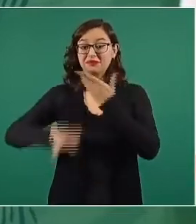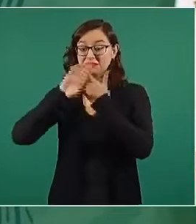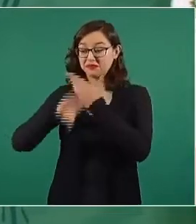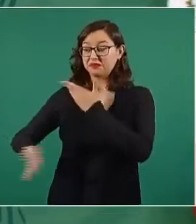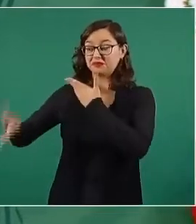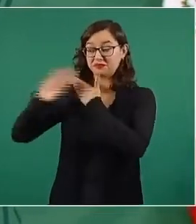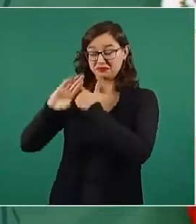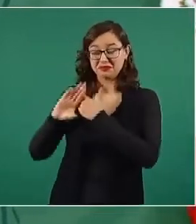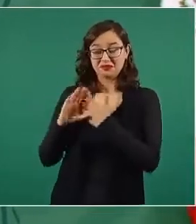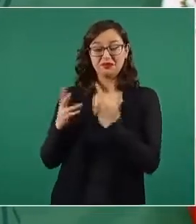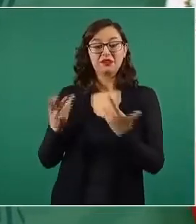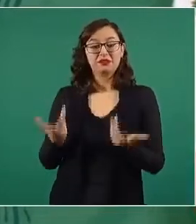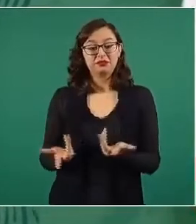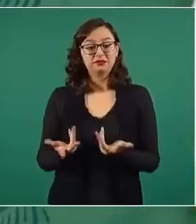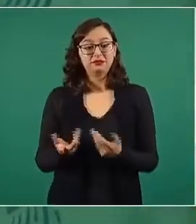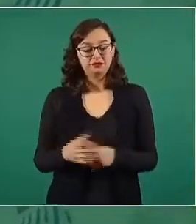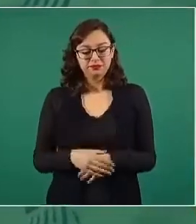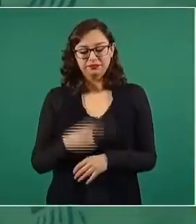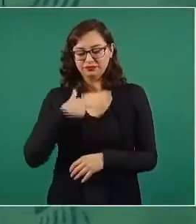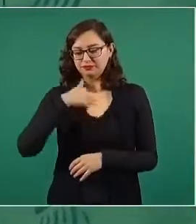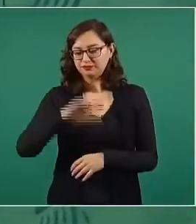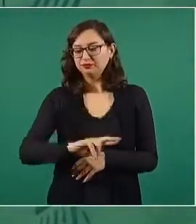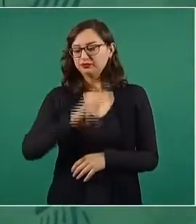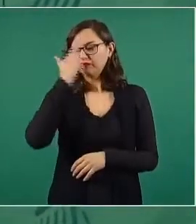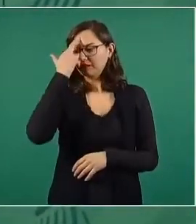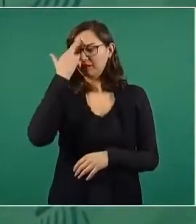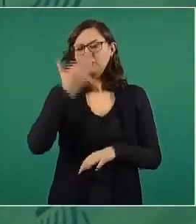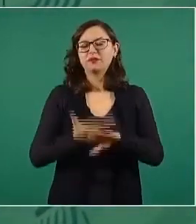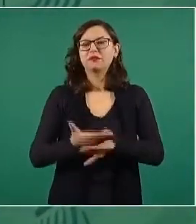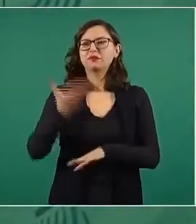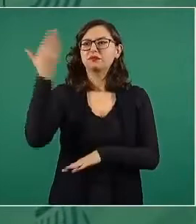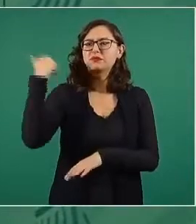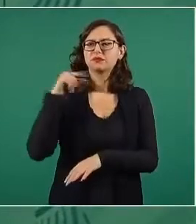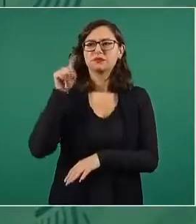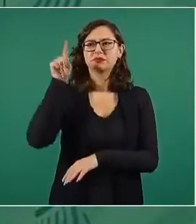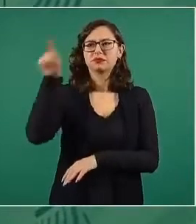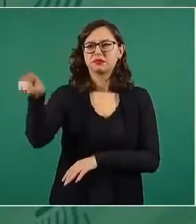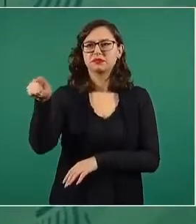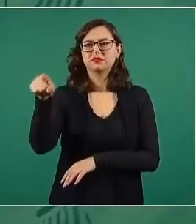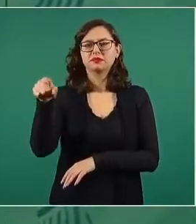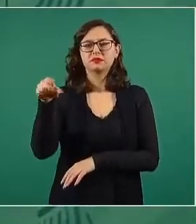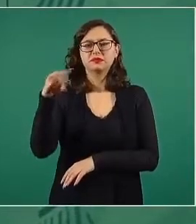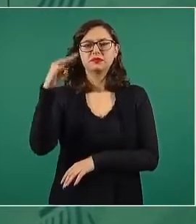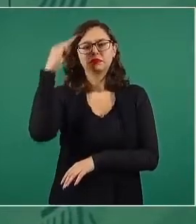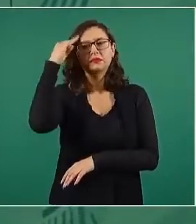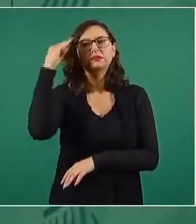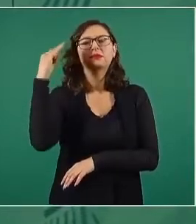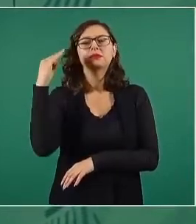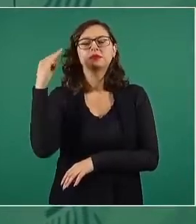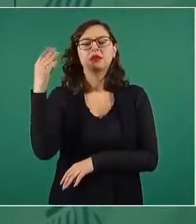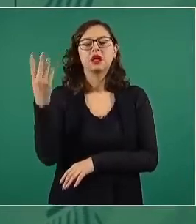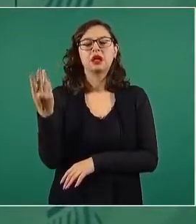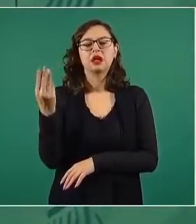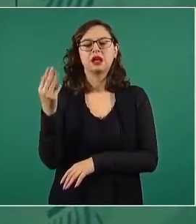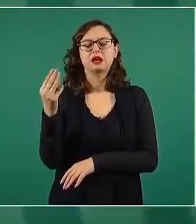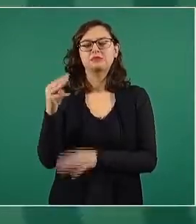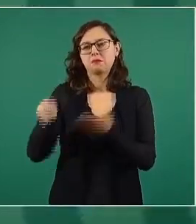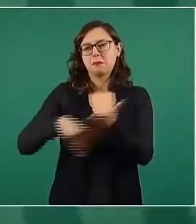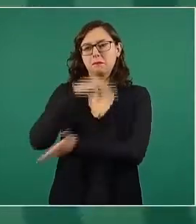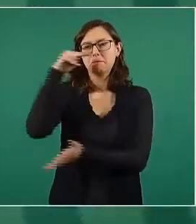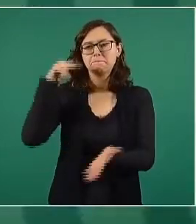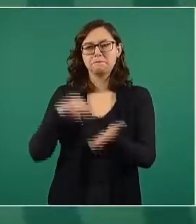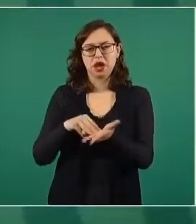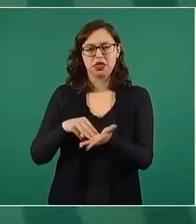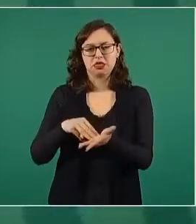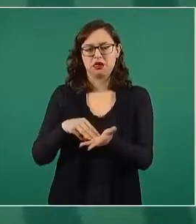un día iba yo en un viaje a Mérida y un agente pues